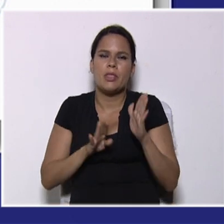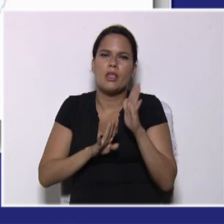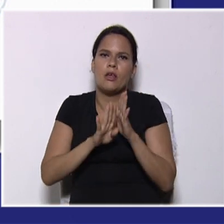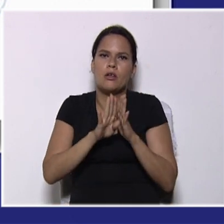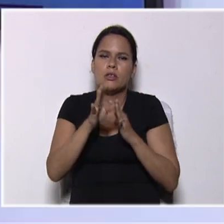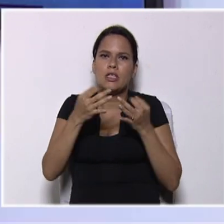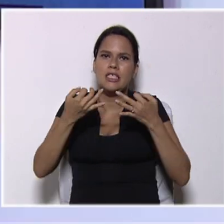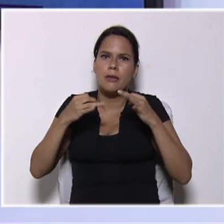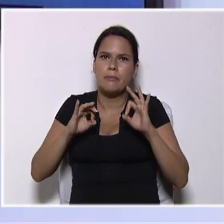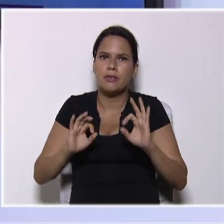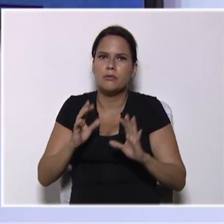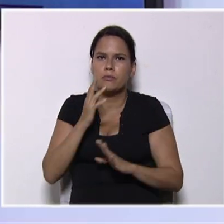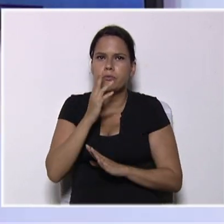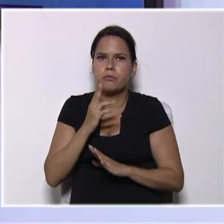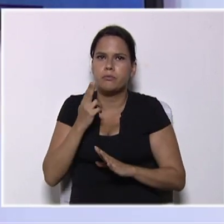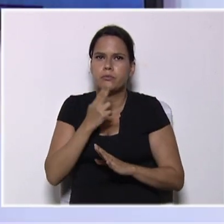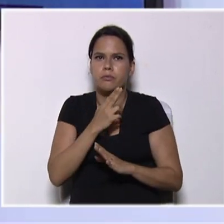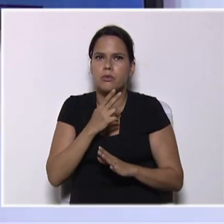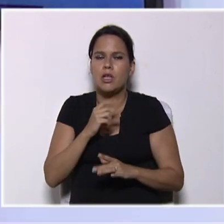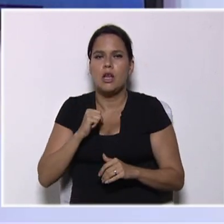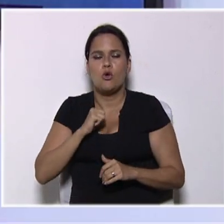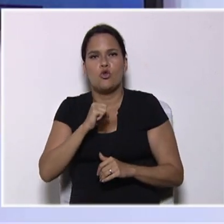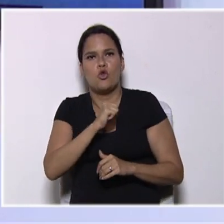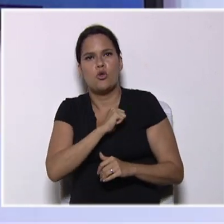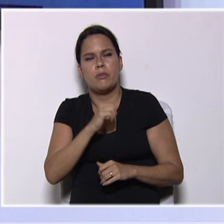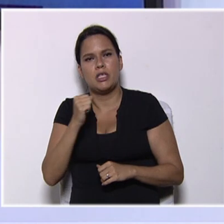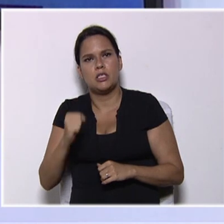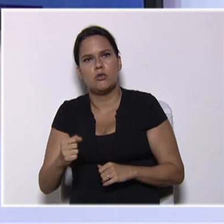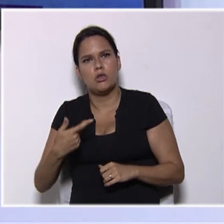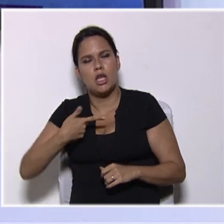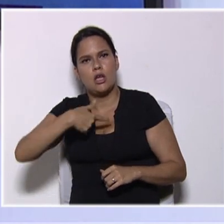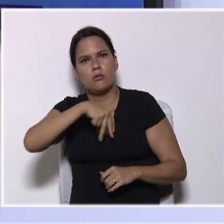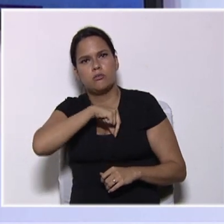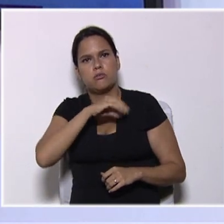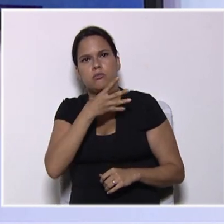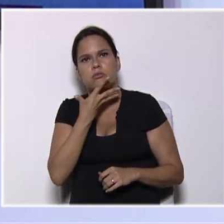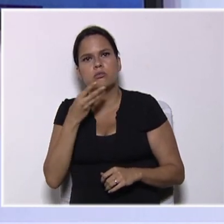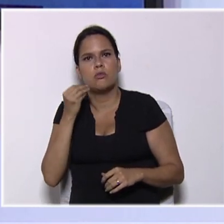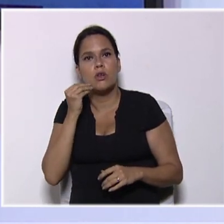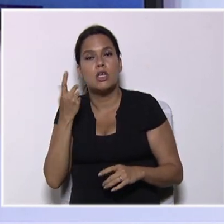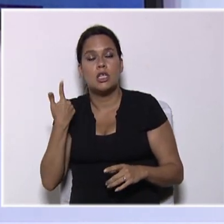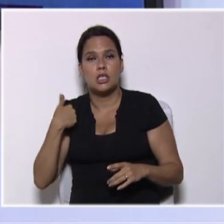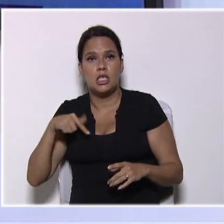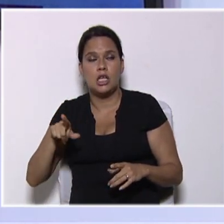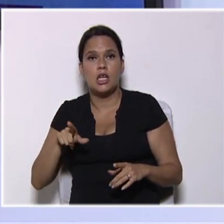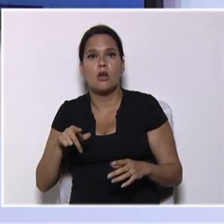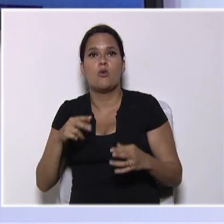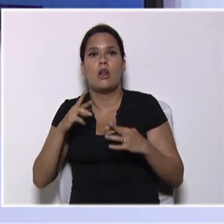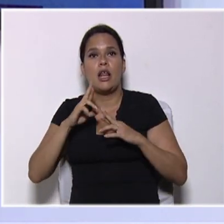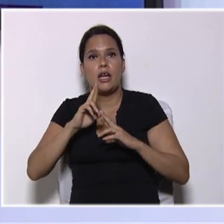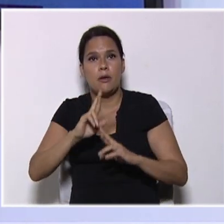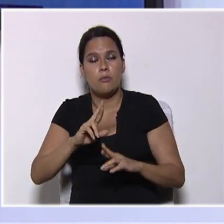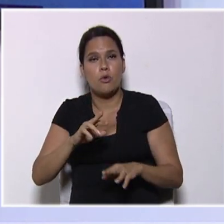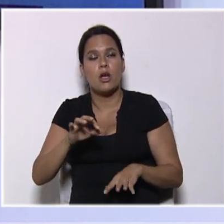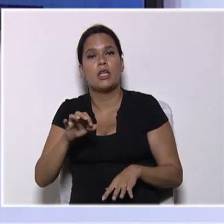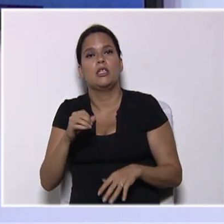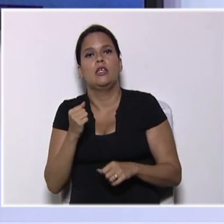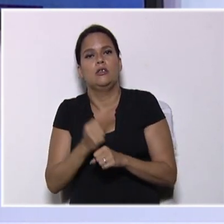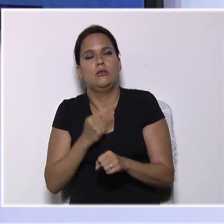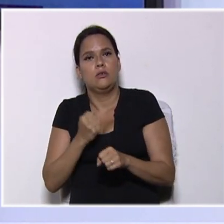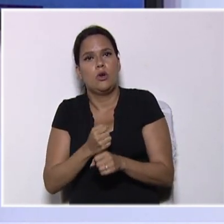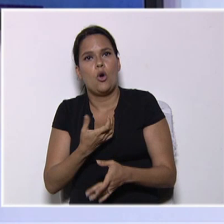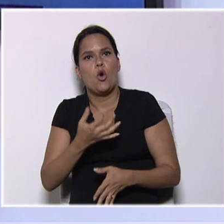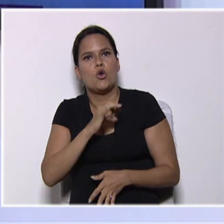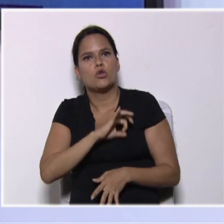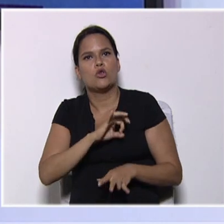esta especialidad ocupacional la autonomía y seguridad de nuestros jóvenes y tienen una respuesta a nivel laboral o a nivel sociofamiliar. Lo importante